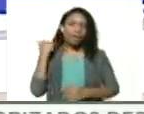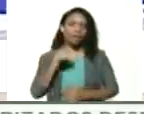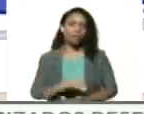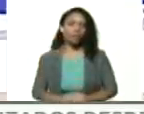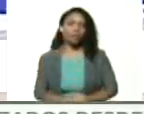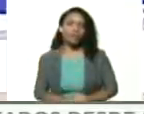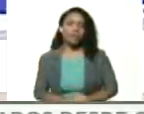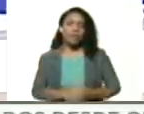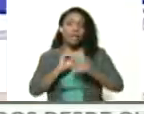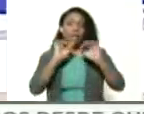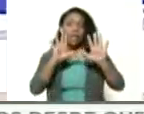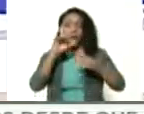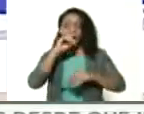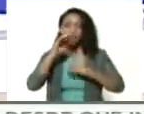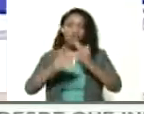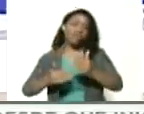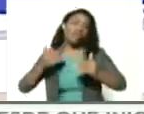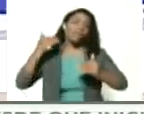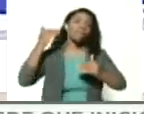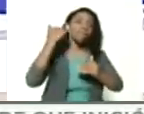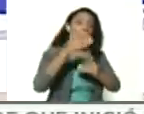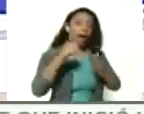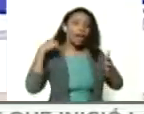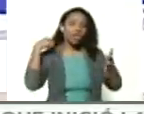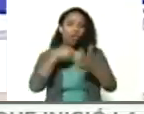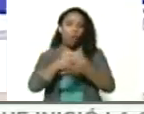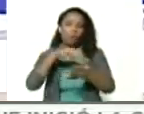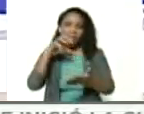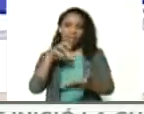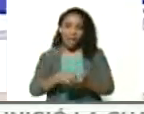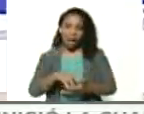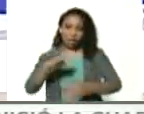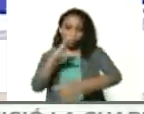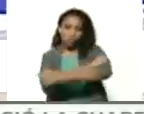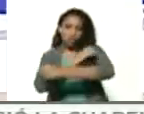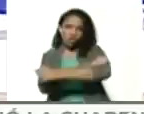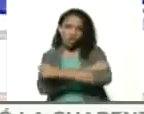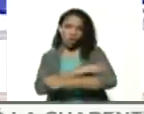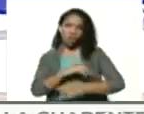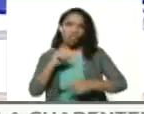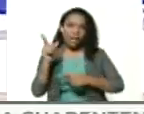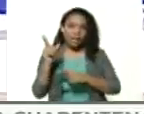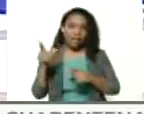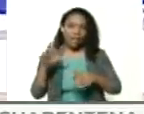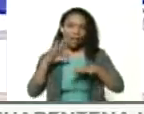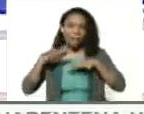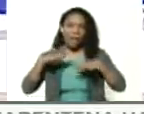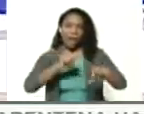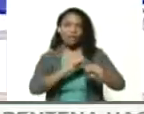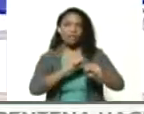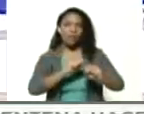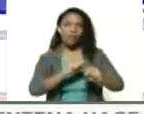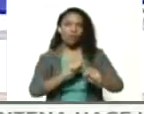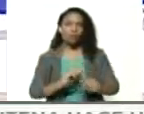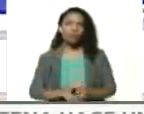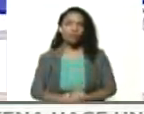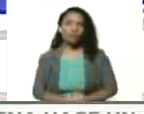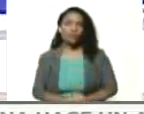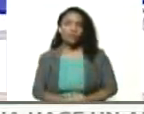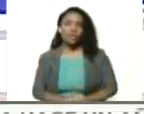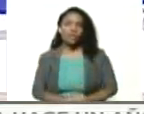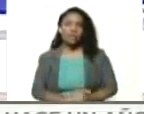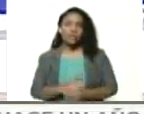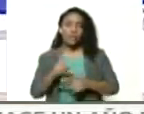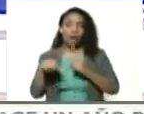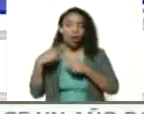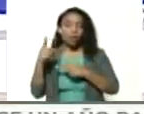Y 10 años después, el golpe de Estado de la oligarquía, de Fedecámara, del imperialismo, de los